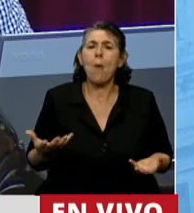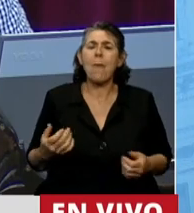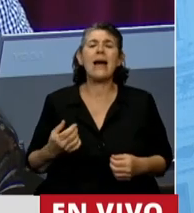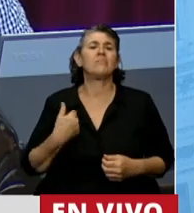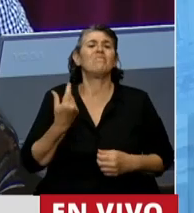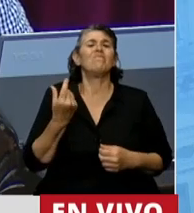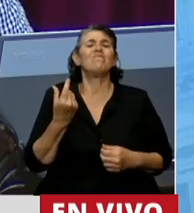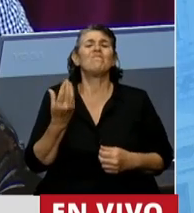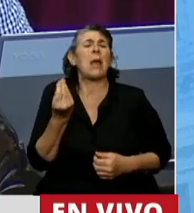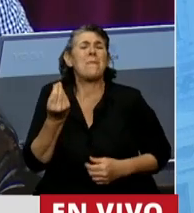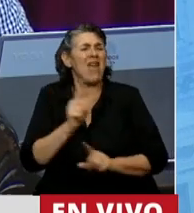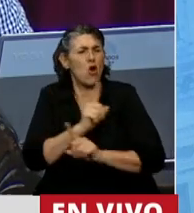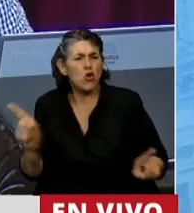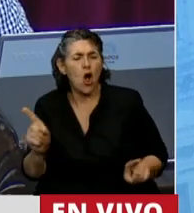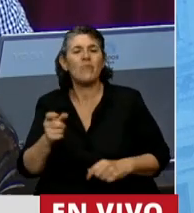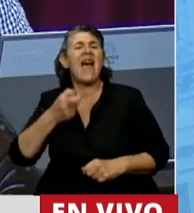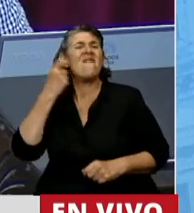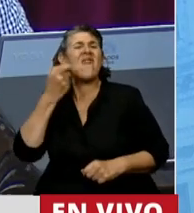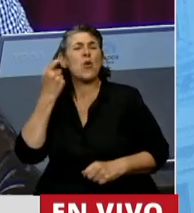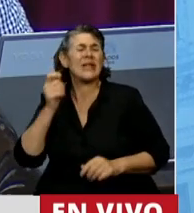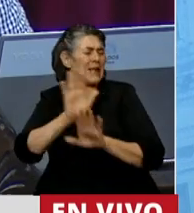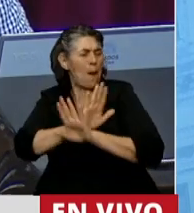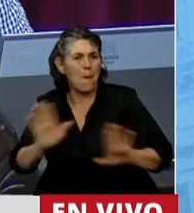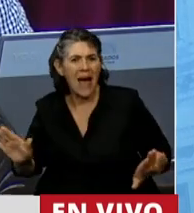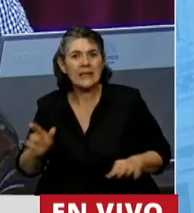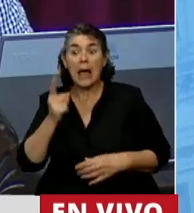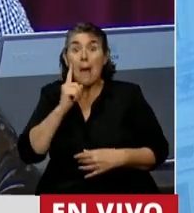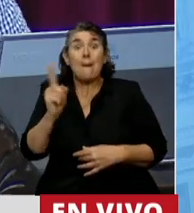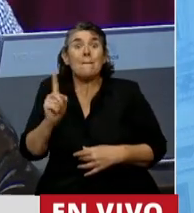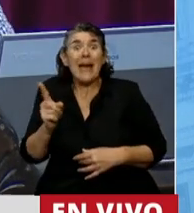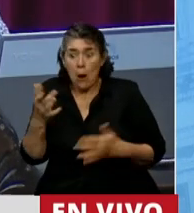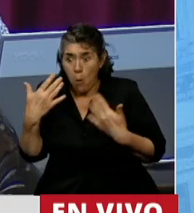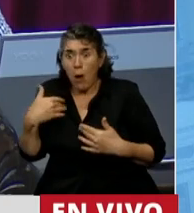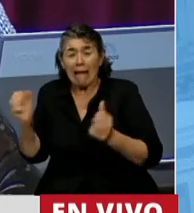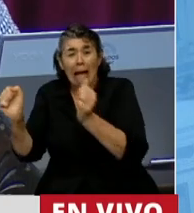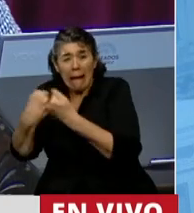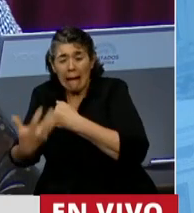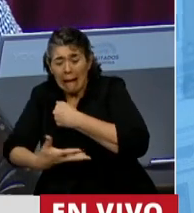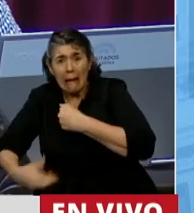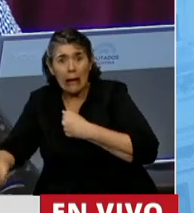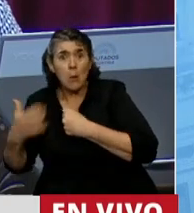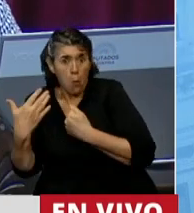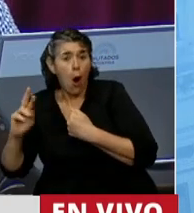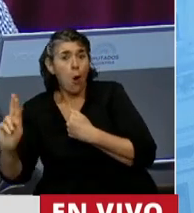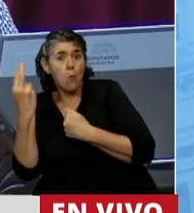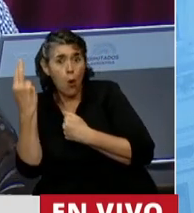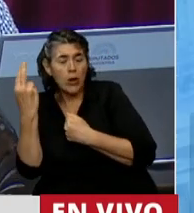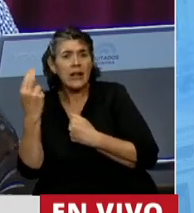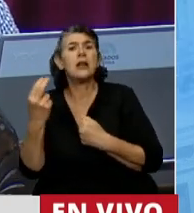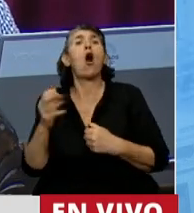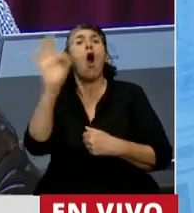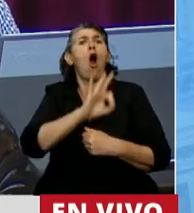miedo y sin vergüenza, sin el riesgo de poder morir, de perder la posibilidad de volver a